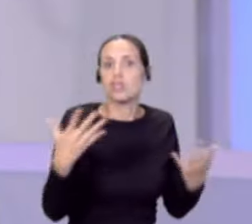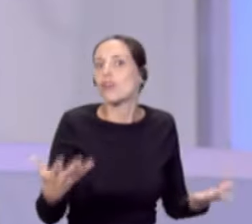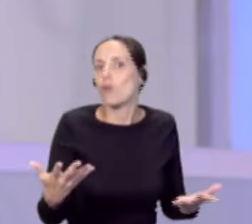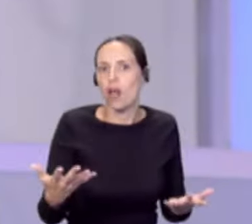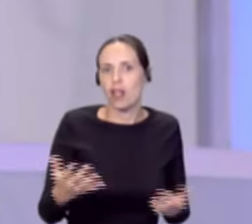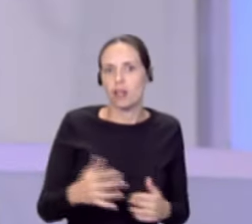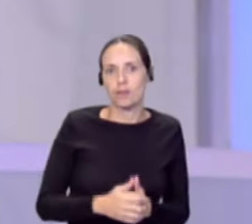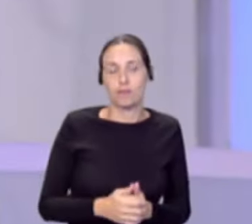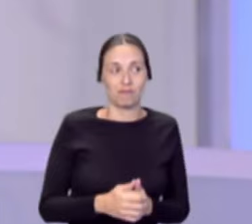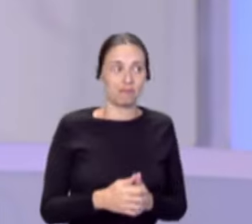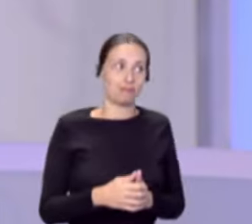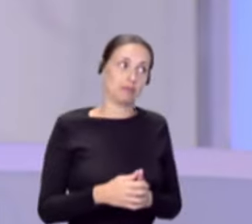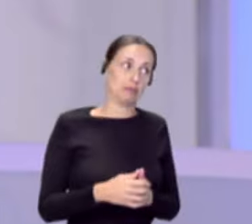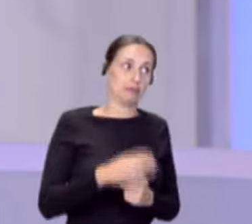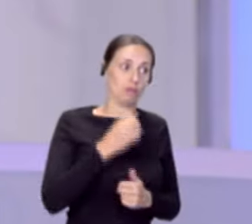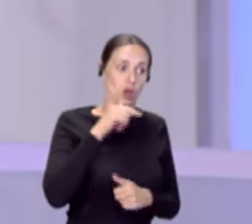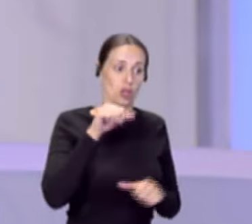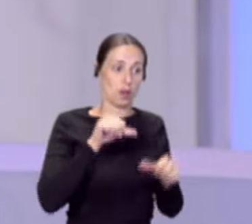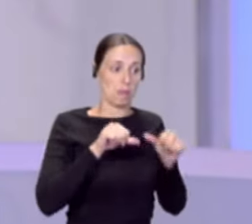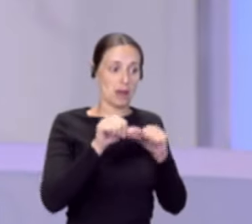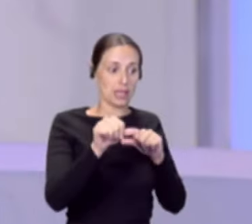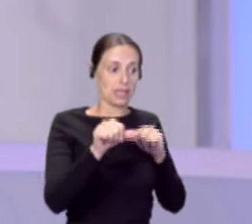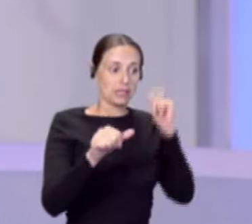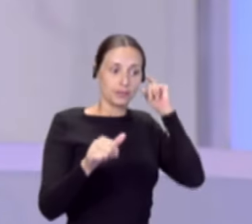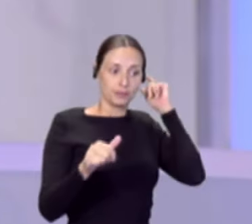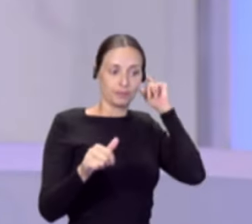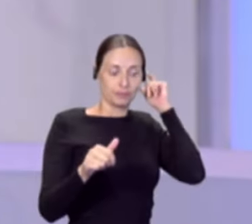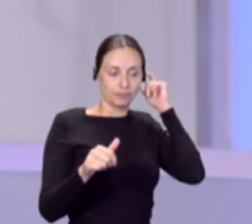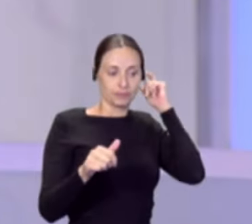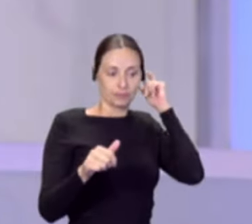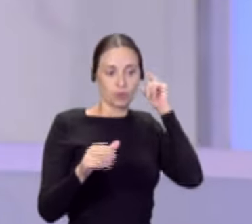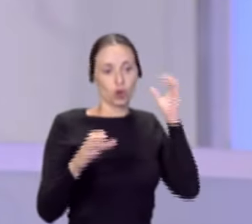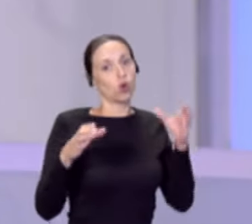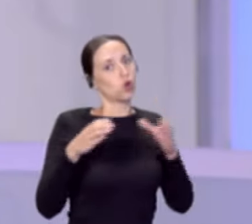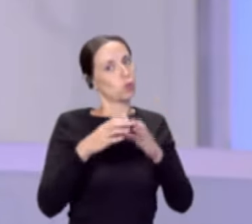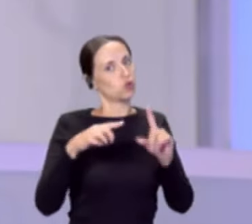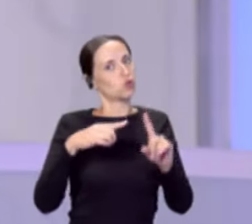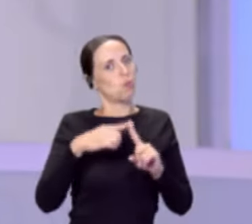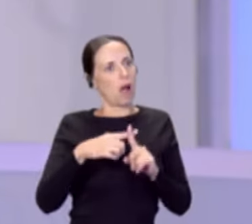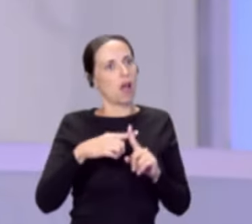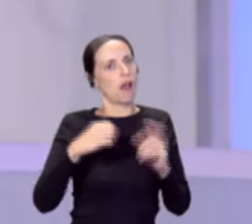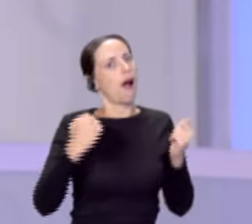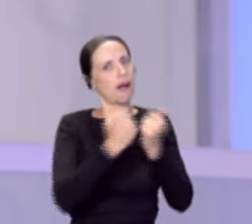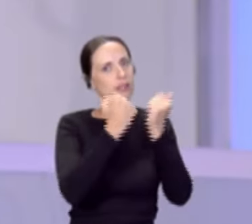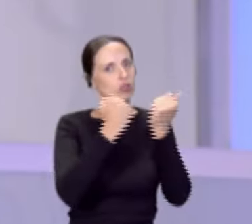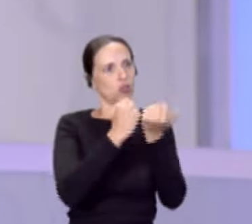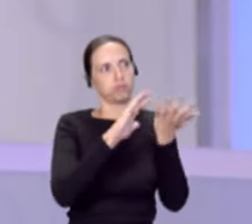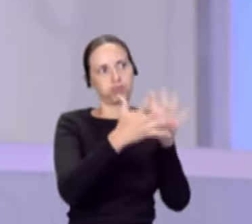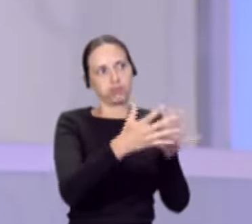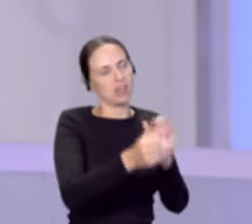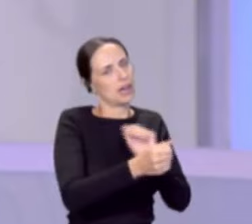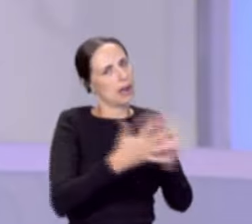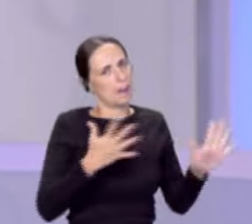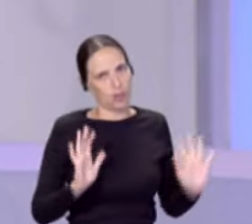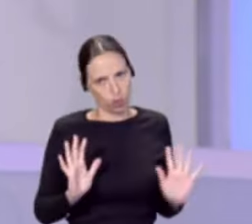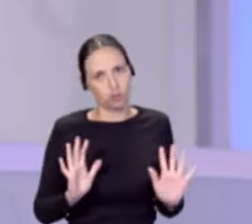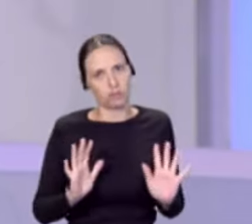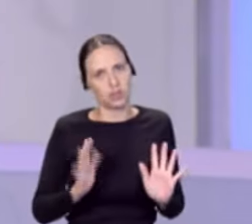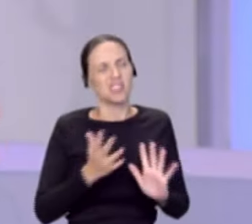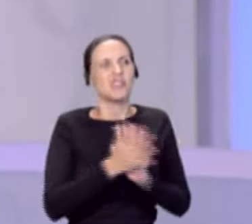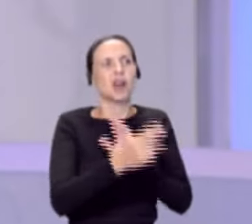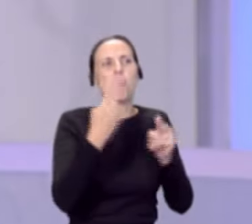esto, Sumar ha actuado bastante rápido en este sentido, o sea que... quiero decir, consecuencias políticas